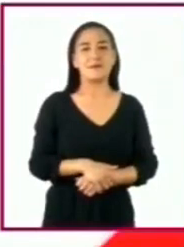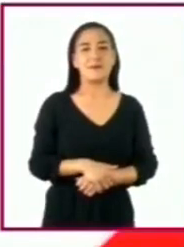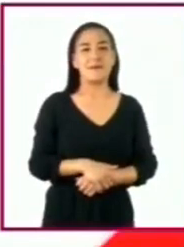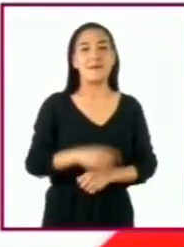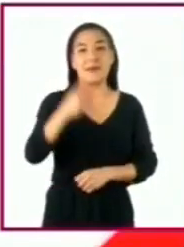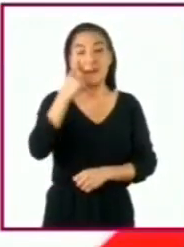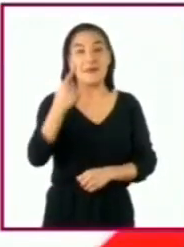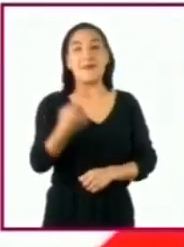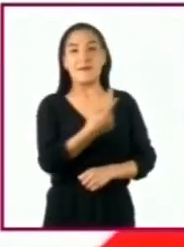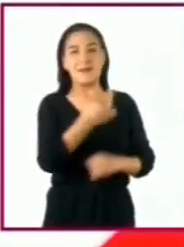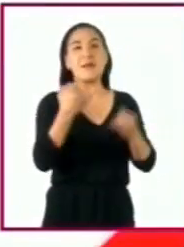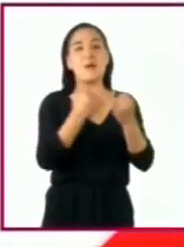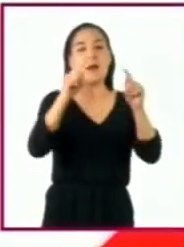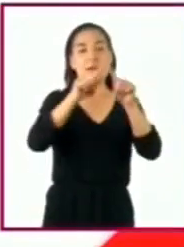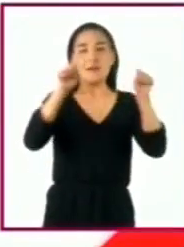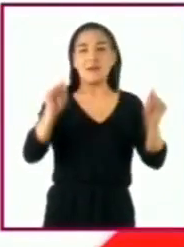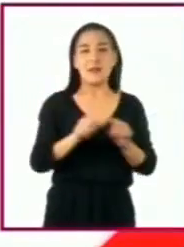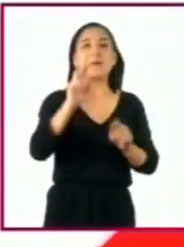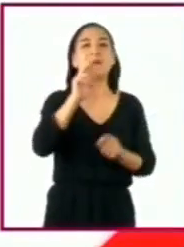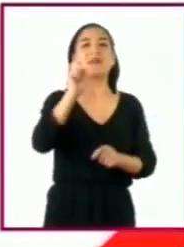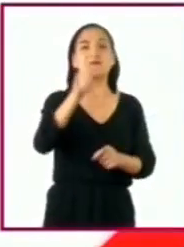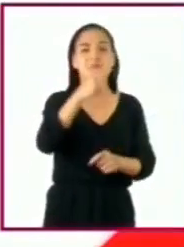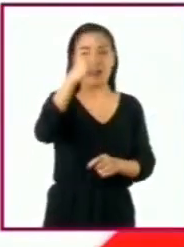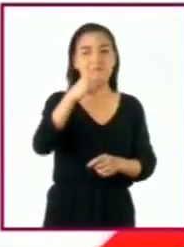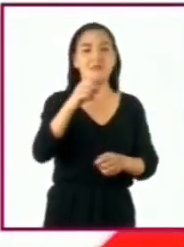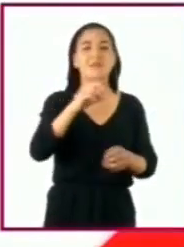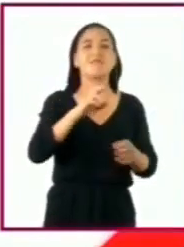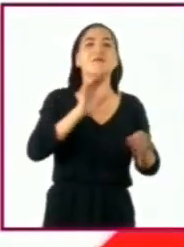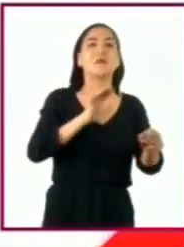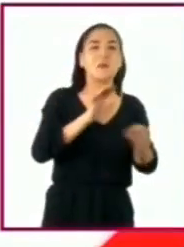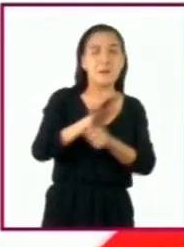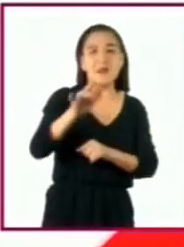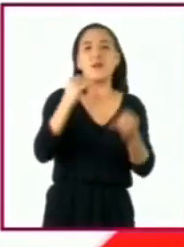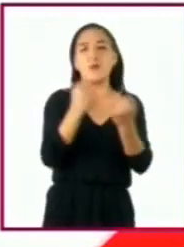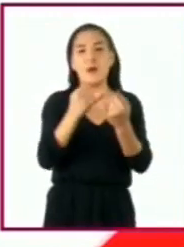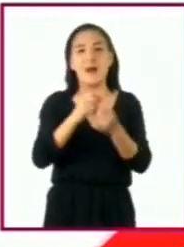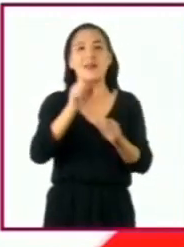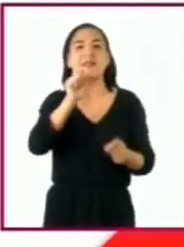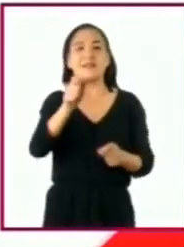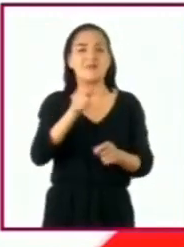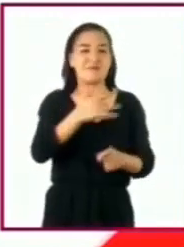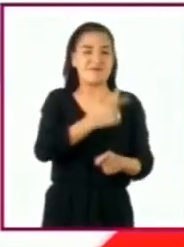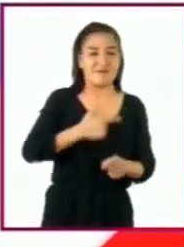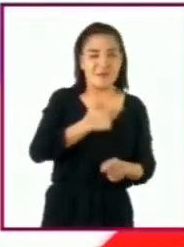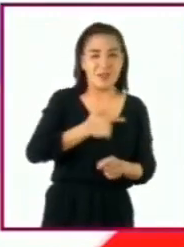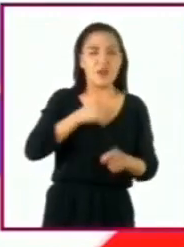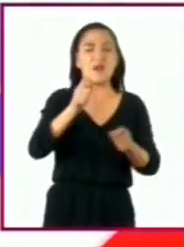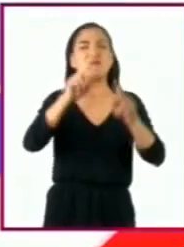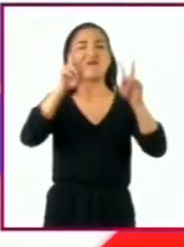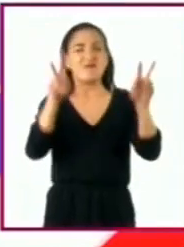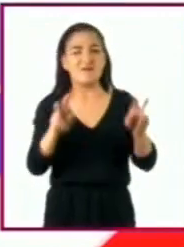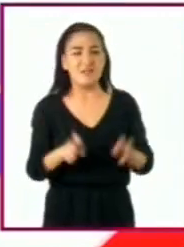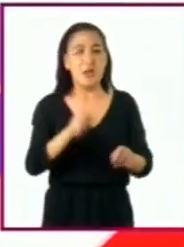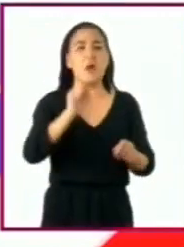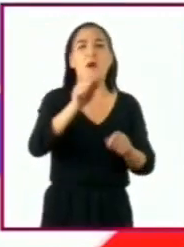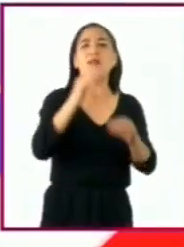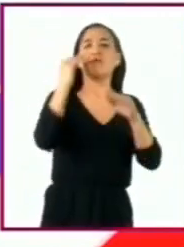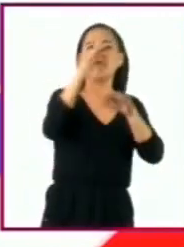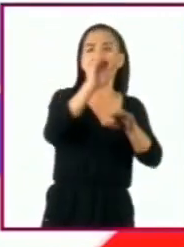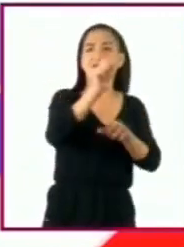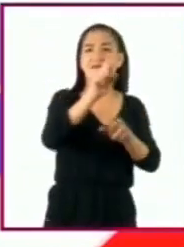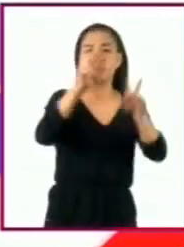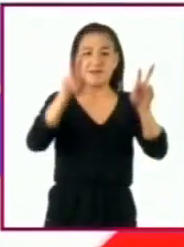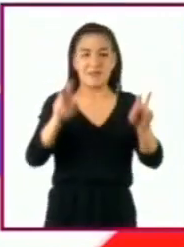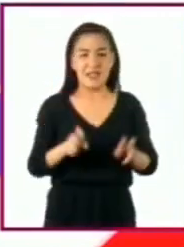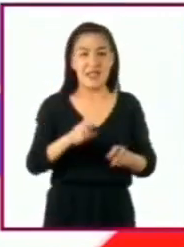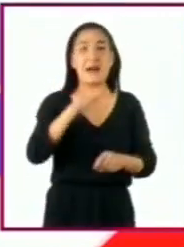Criterios para evaluar la utilidad de los textos. Fuentes evaluadas. ¿Qué tema plantea el texto? ¿Es